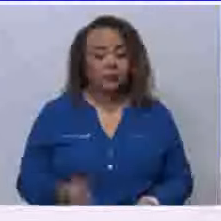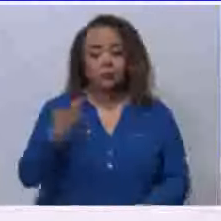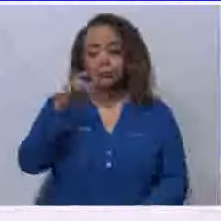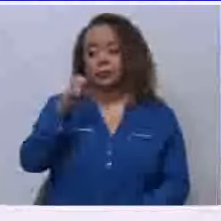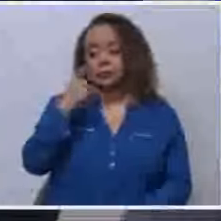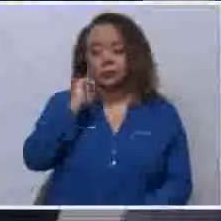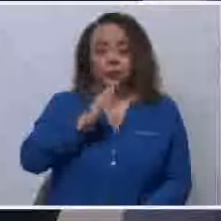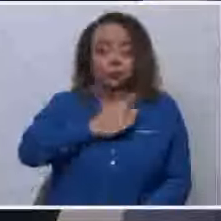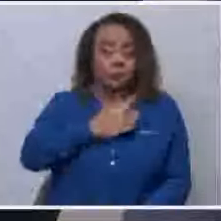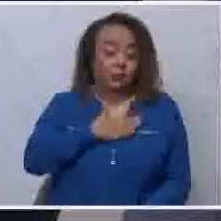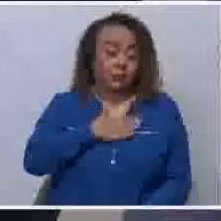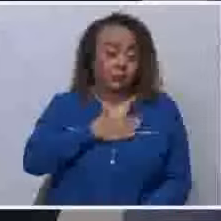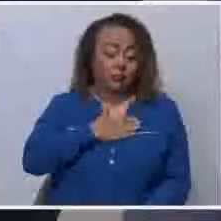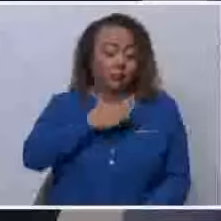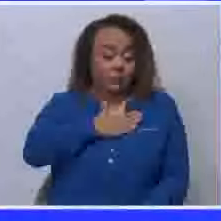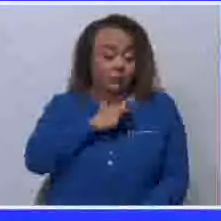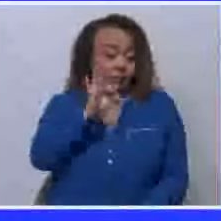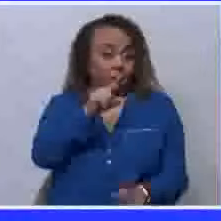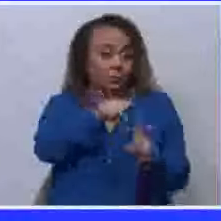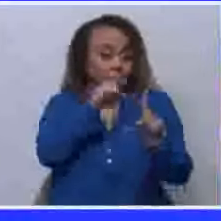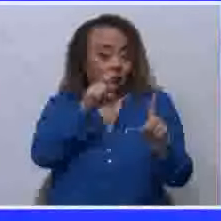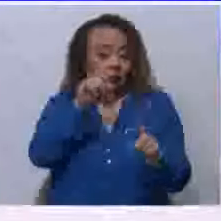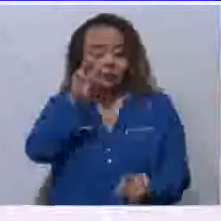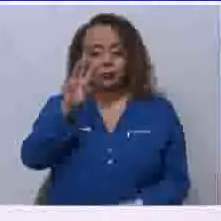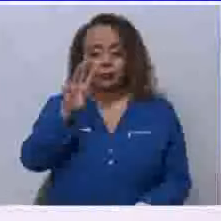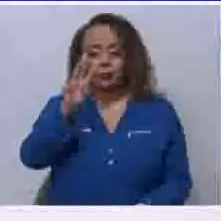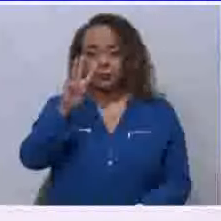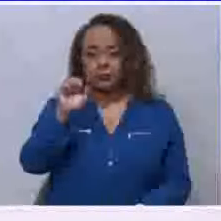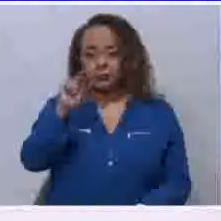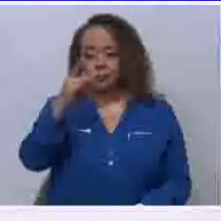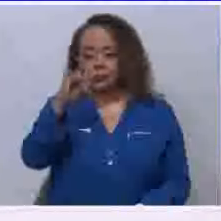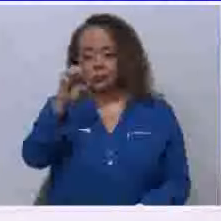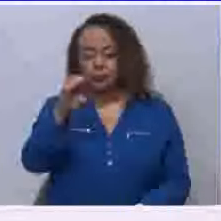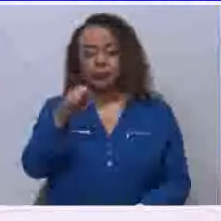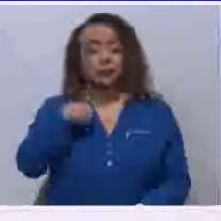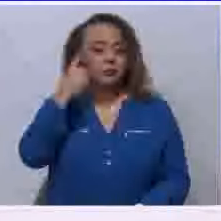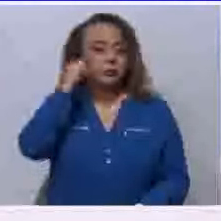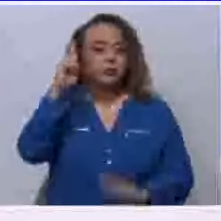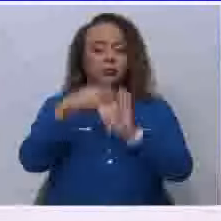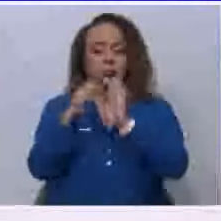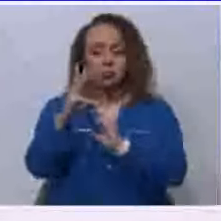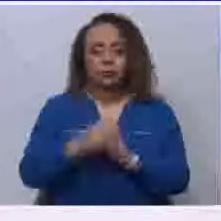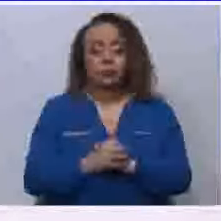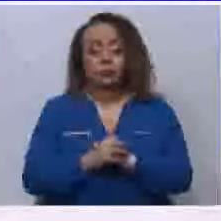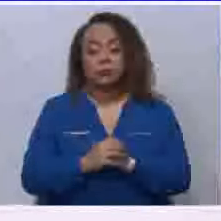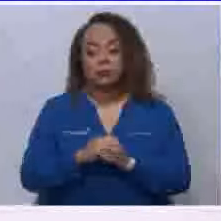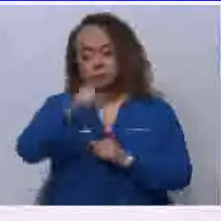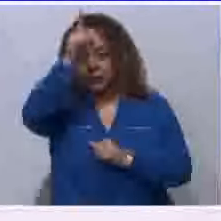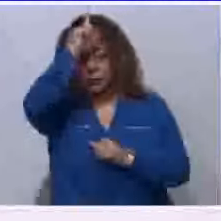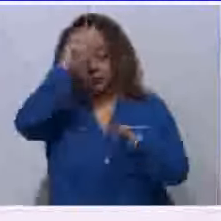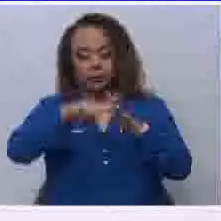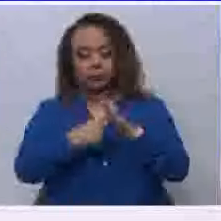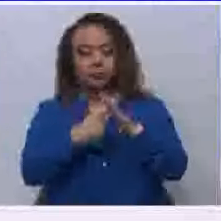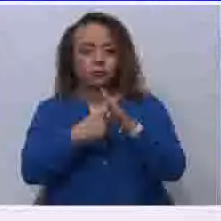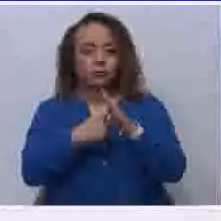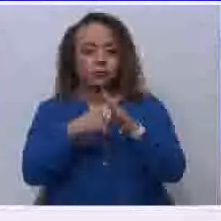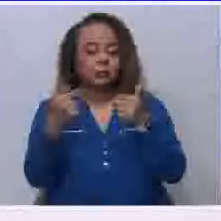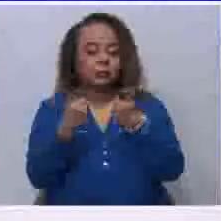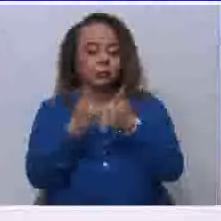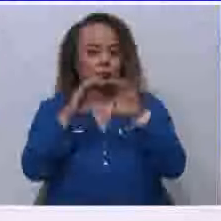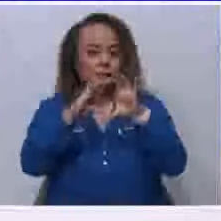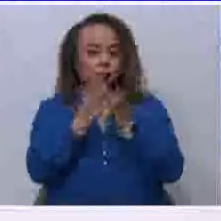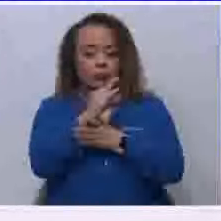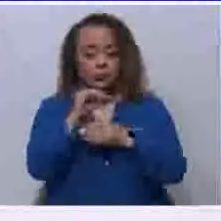9 espejo es Guancho. Bueno, pero imagínese en el 2006, pero por ejemplo, Ire, estaba pensando, 2006, juega contra Alemania, debut de Mundial, y Costa Rica